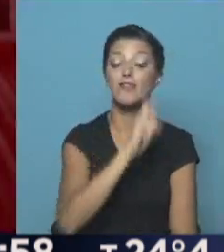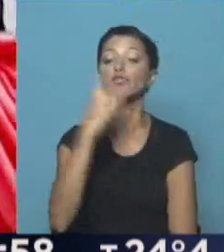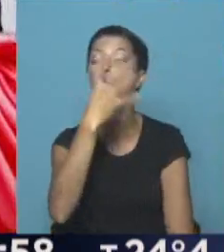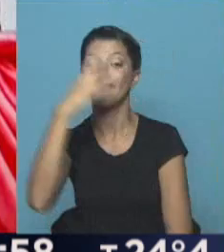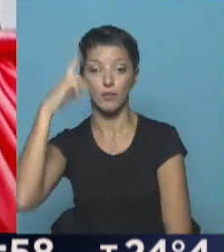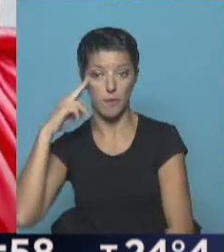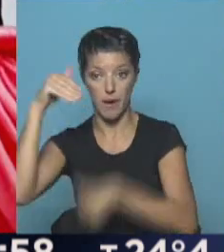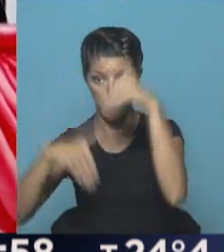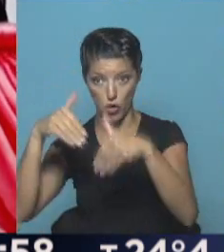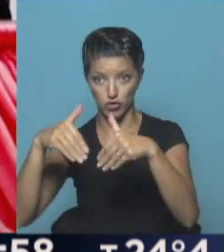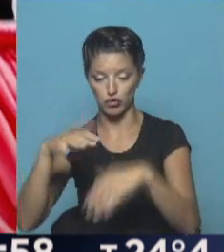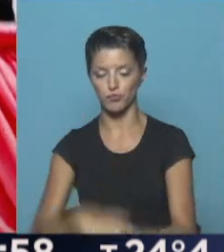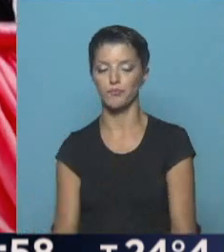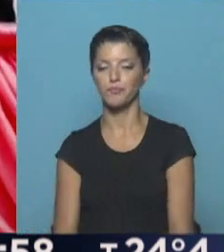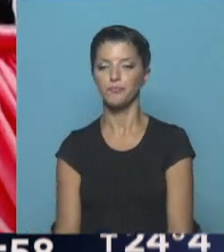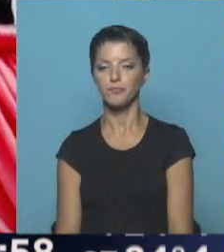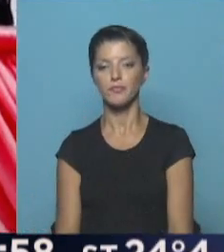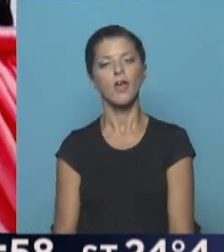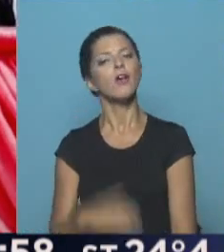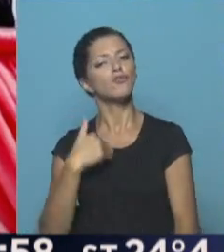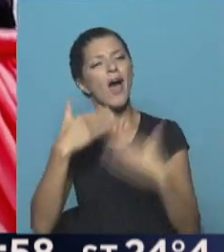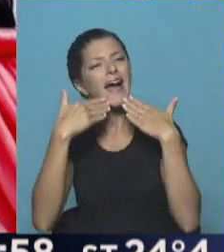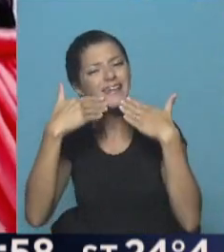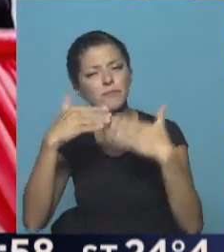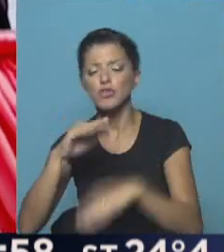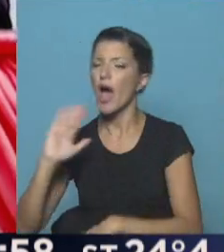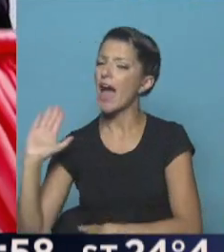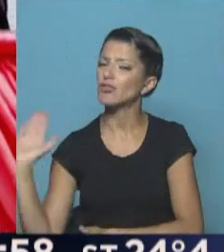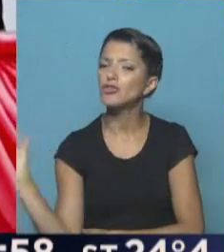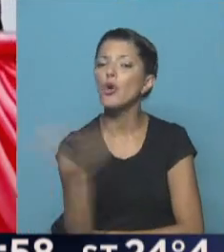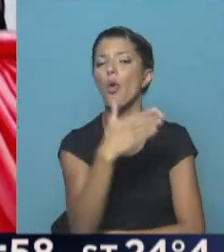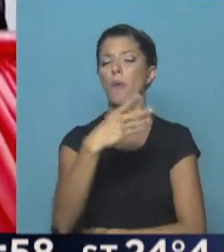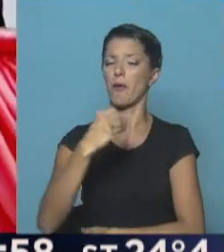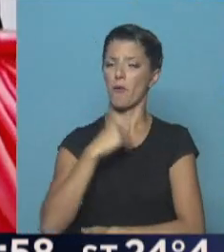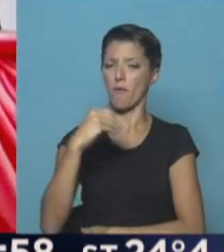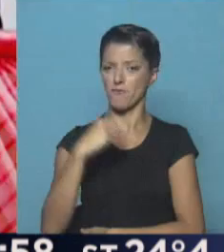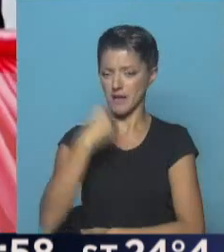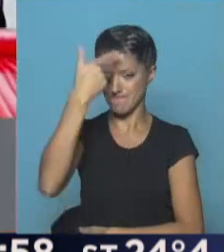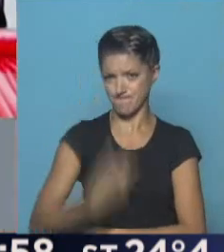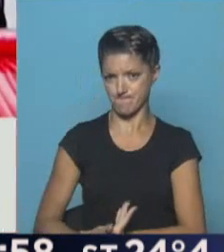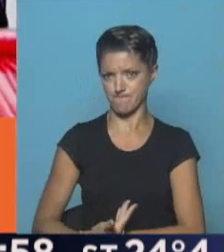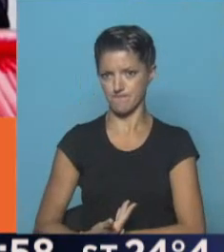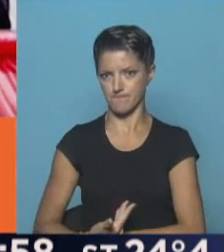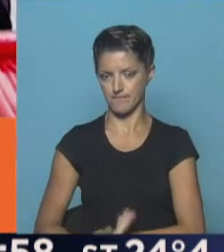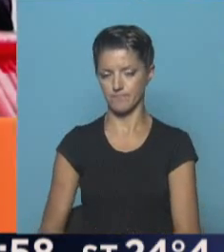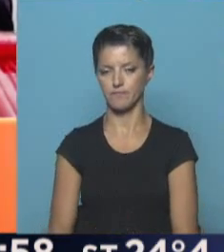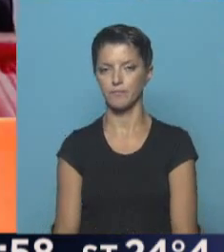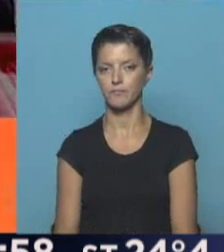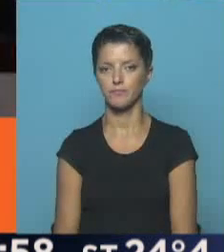5.057.149 votos. Mi agradecimiento más profundo a todos ustedes por haber confiado nuevamente en mí.